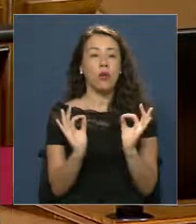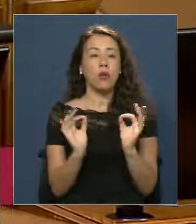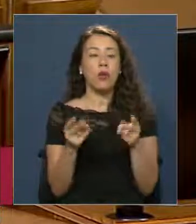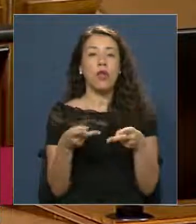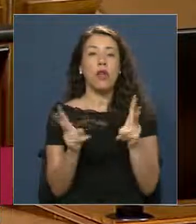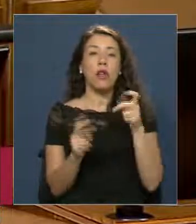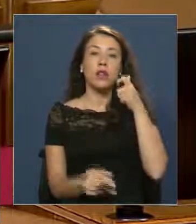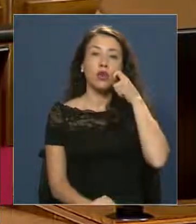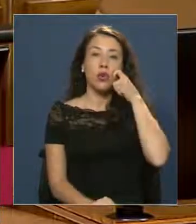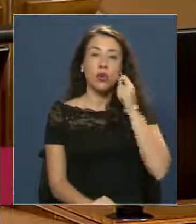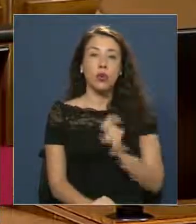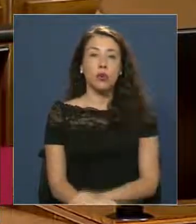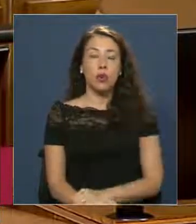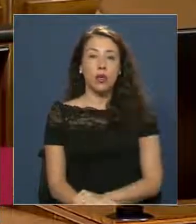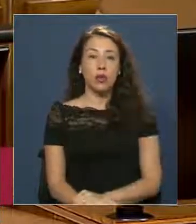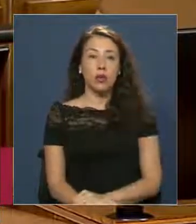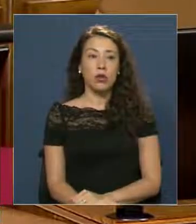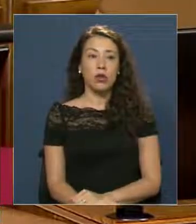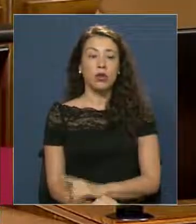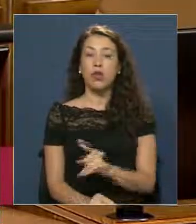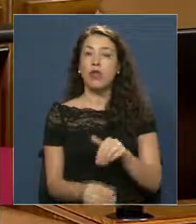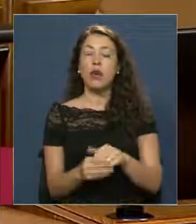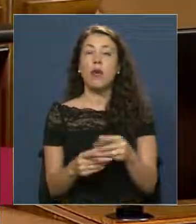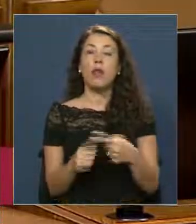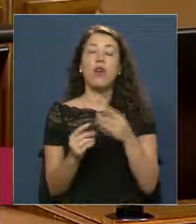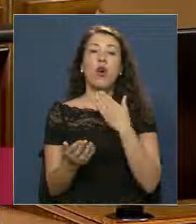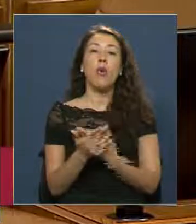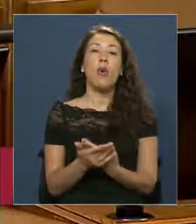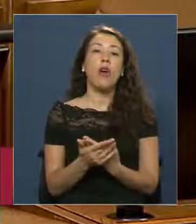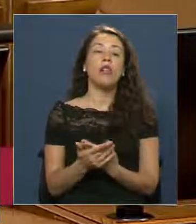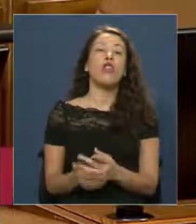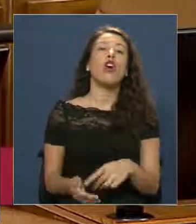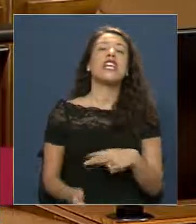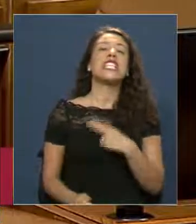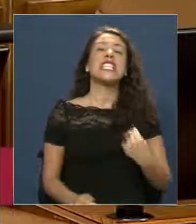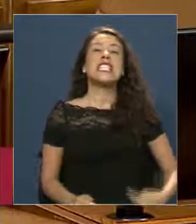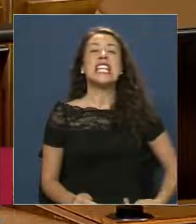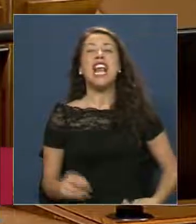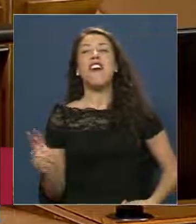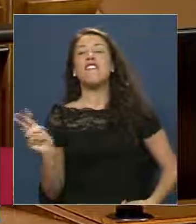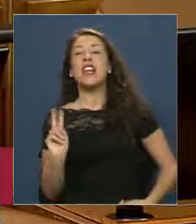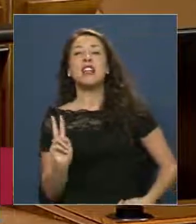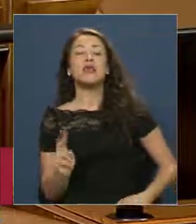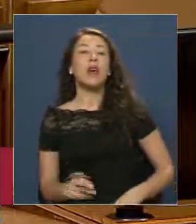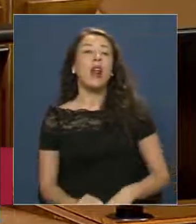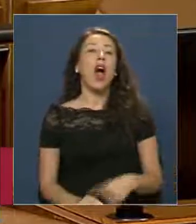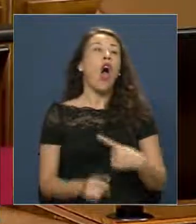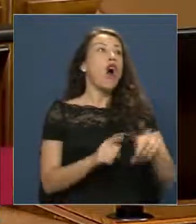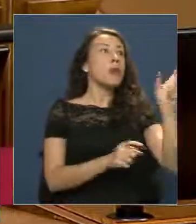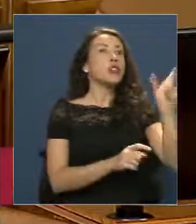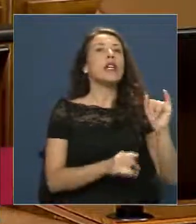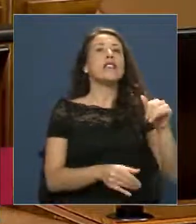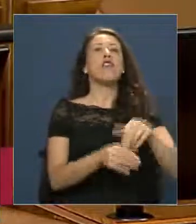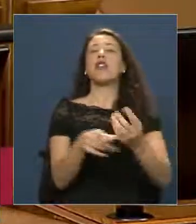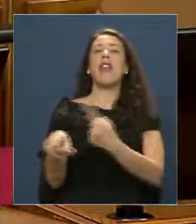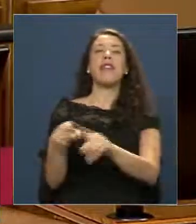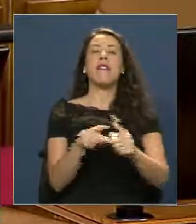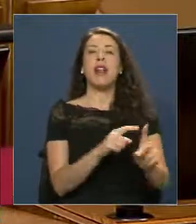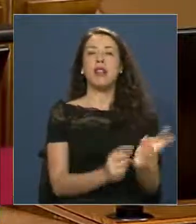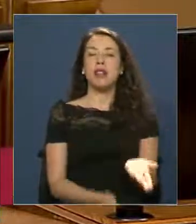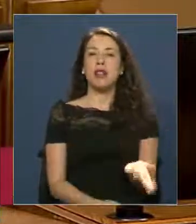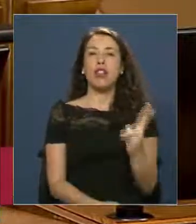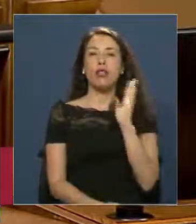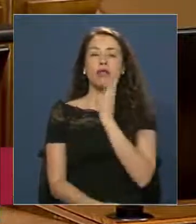los derechos humanos. No votamos distinto cuando se trata de China y Venezuela, como otros, y por